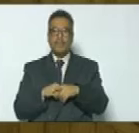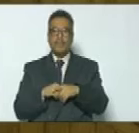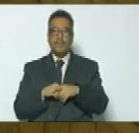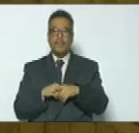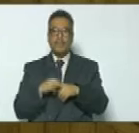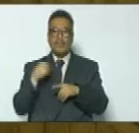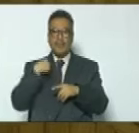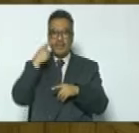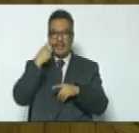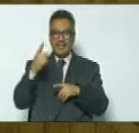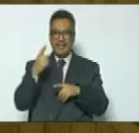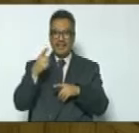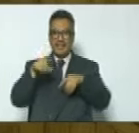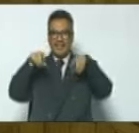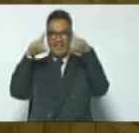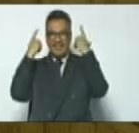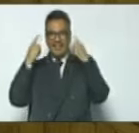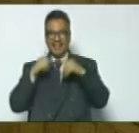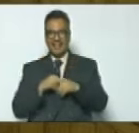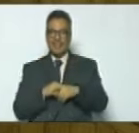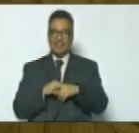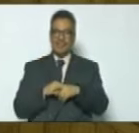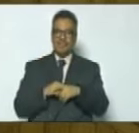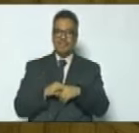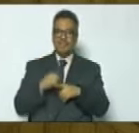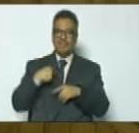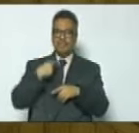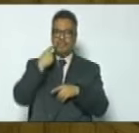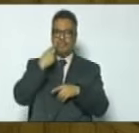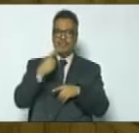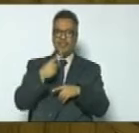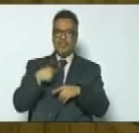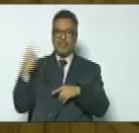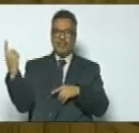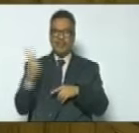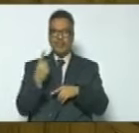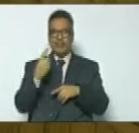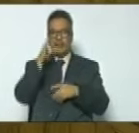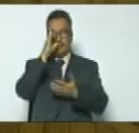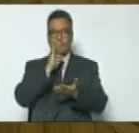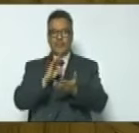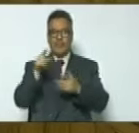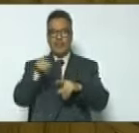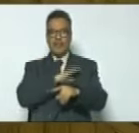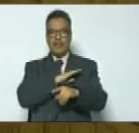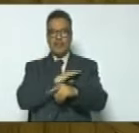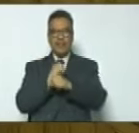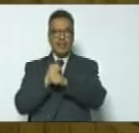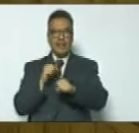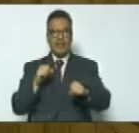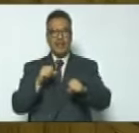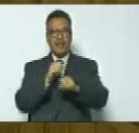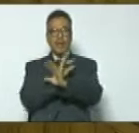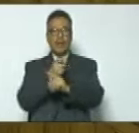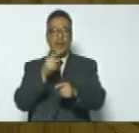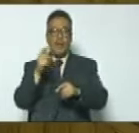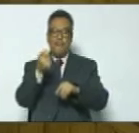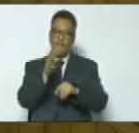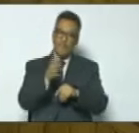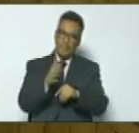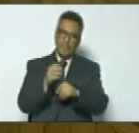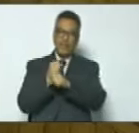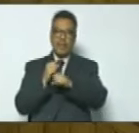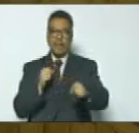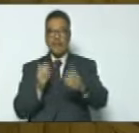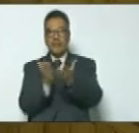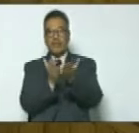Lo veía así, Tiburones de la Guaira. Yo me vine con mi fiebre de béisbol para acá, aprendí a jugar más o menos, y me